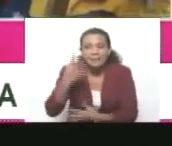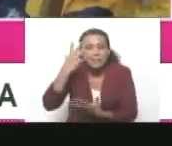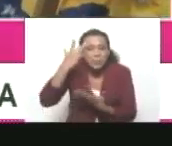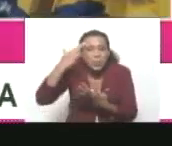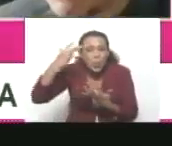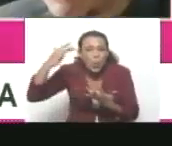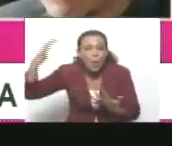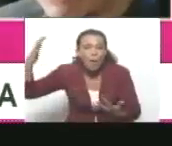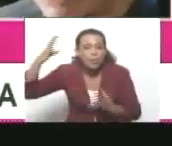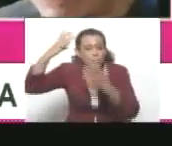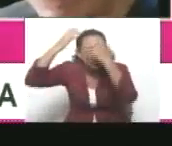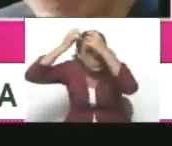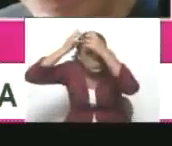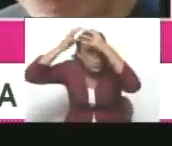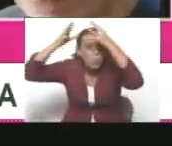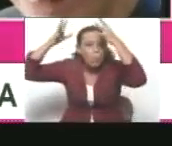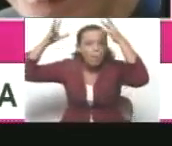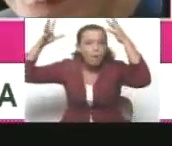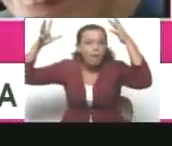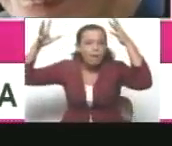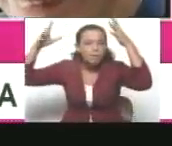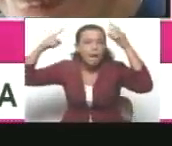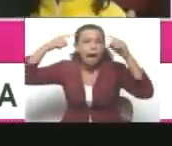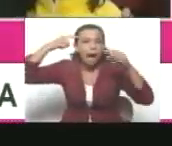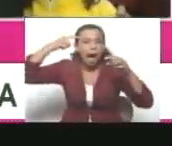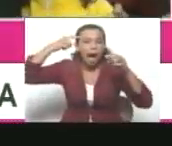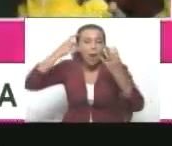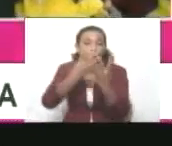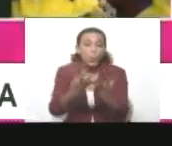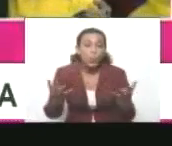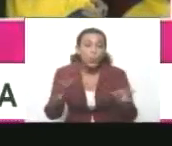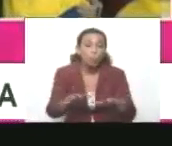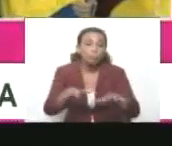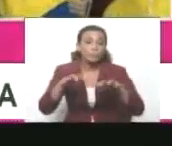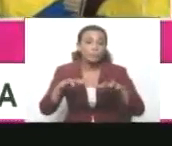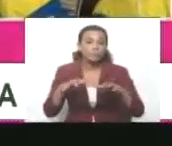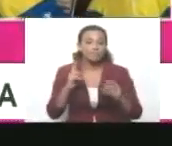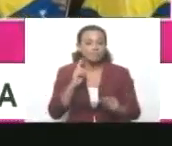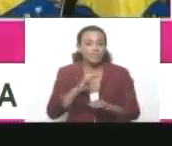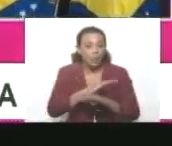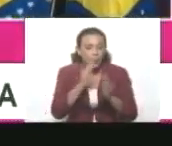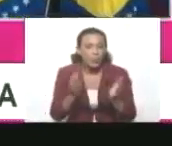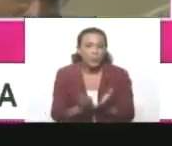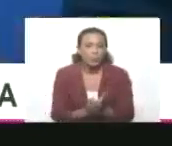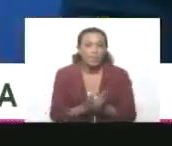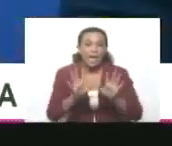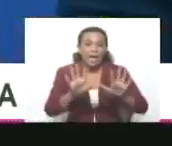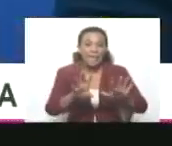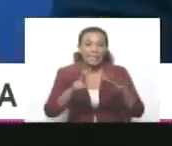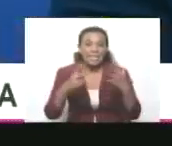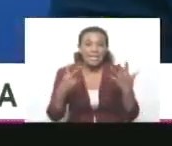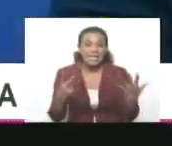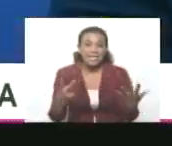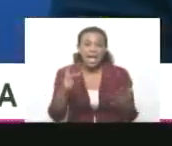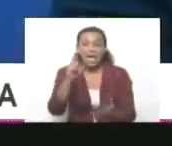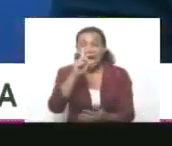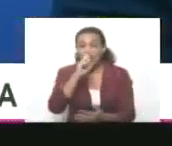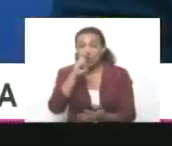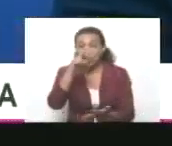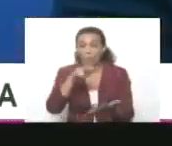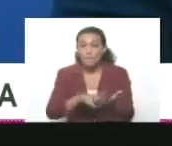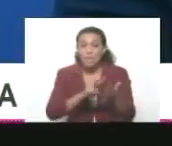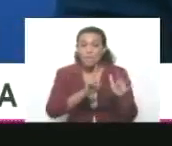sueños, que fue el de la orquesta y el coro mundiales. La orquesta mundial. En el 2017, al